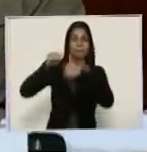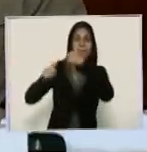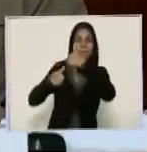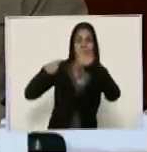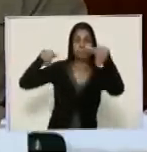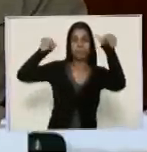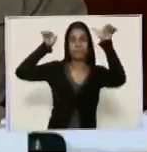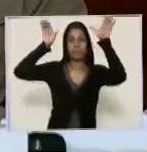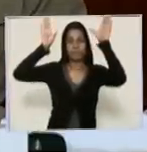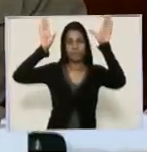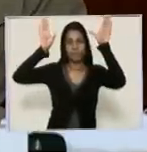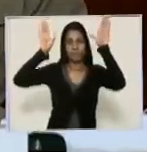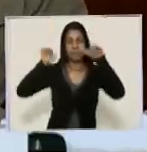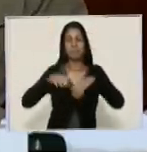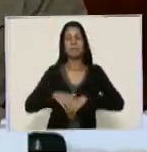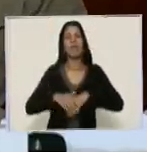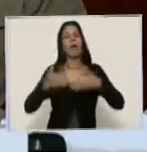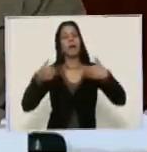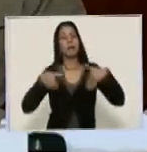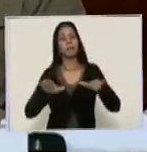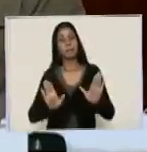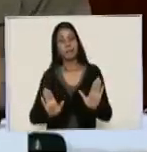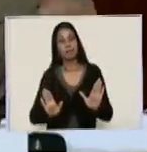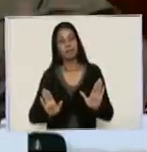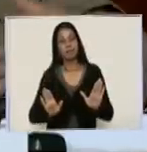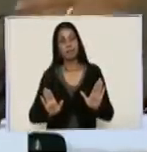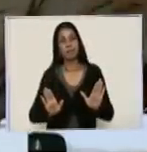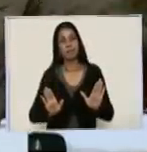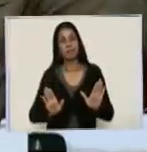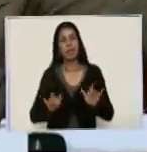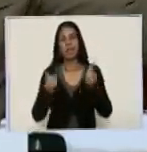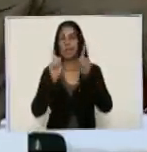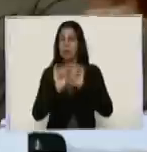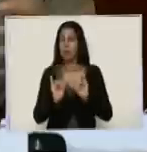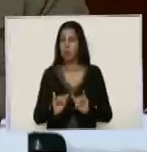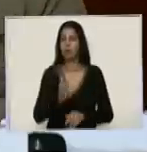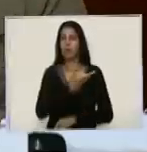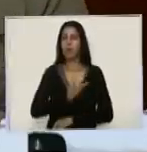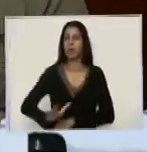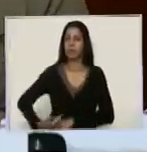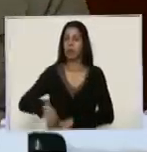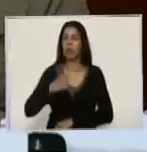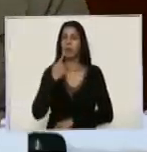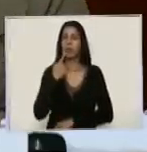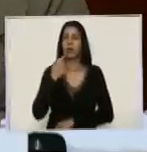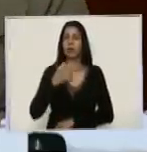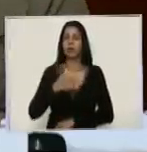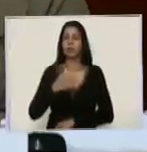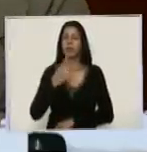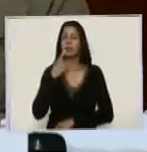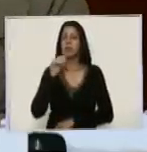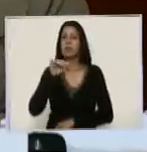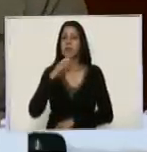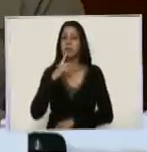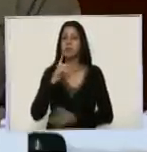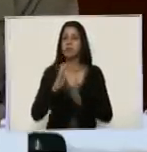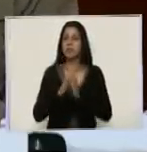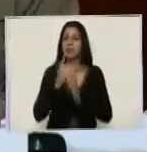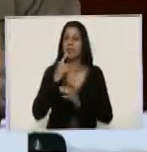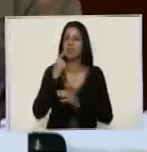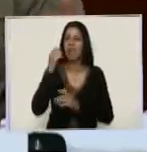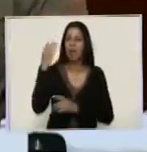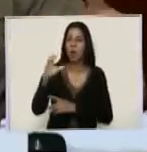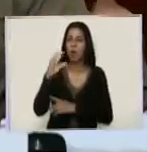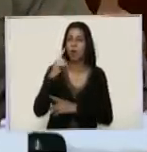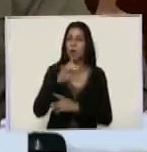Muy sumisos. Probablemente, así como Santos ahora vive en Estados Unidos, el lugar de residencia de Almagro, luego